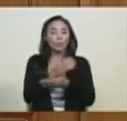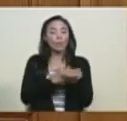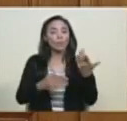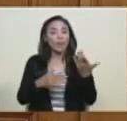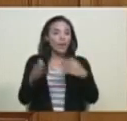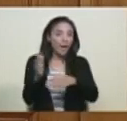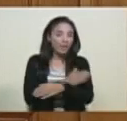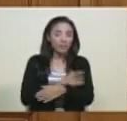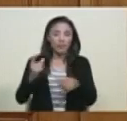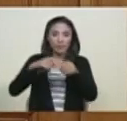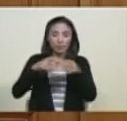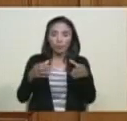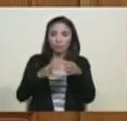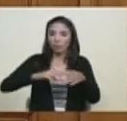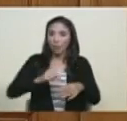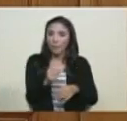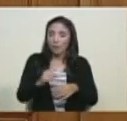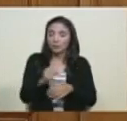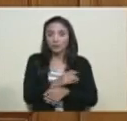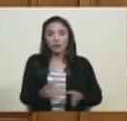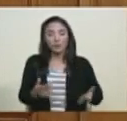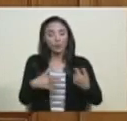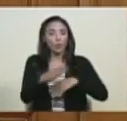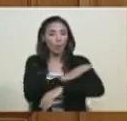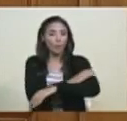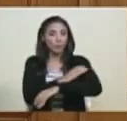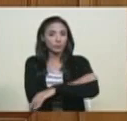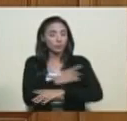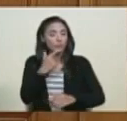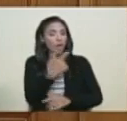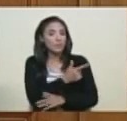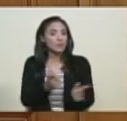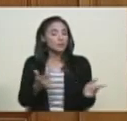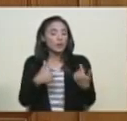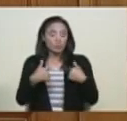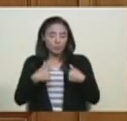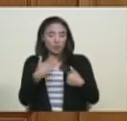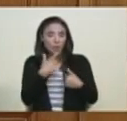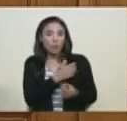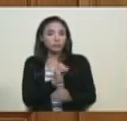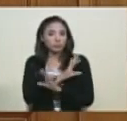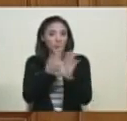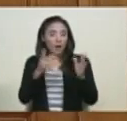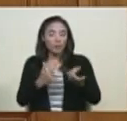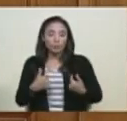derecha venezolana que se atribuye él haber dirigido el atentado.